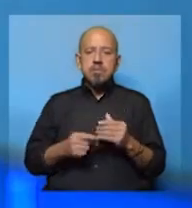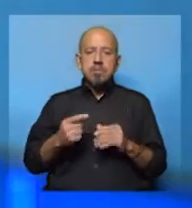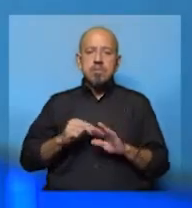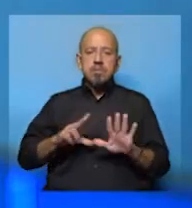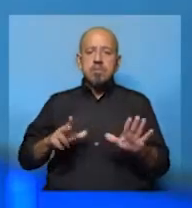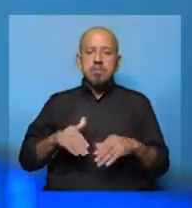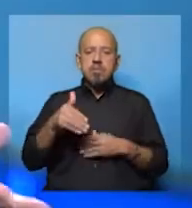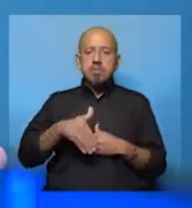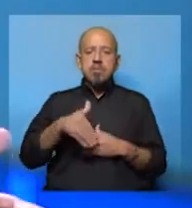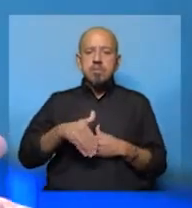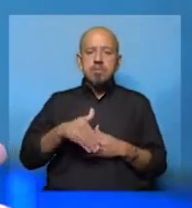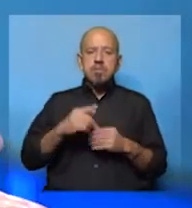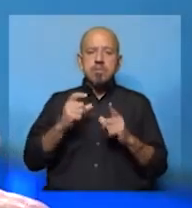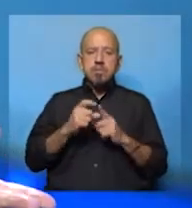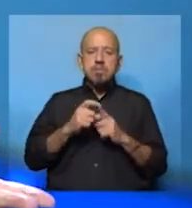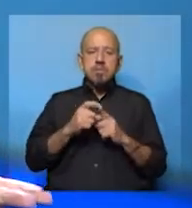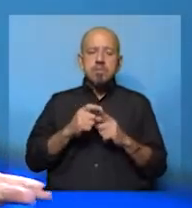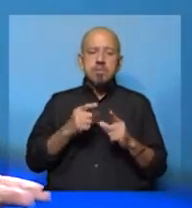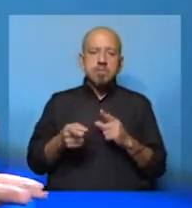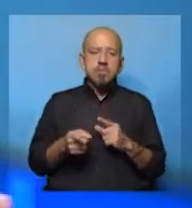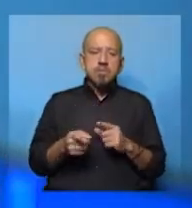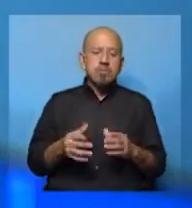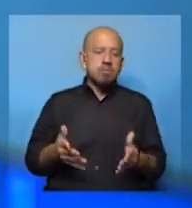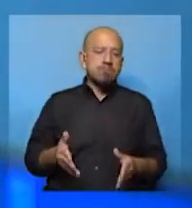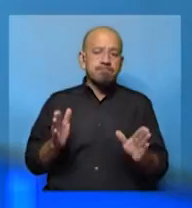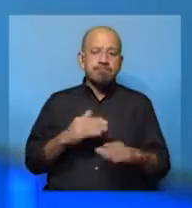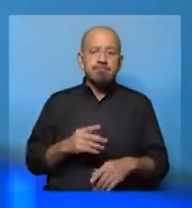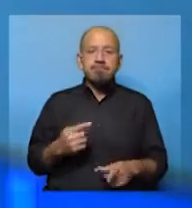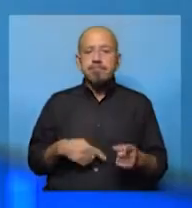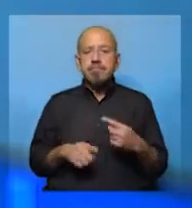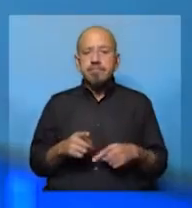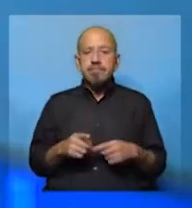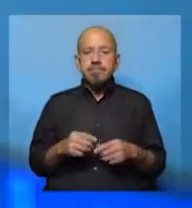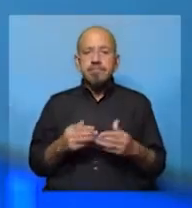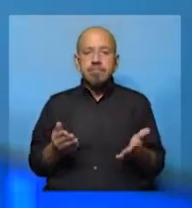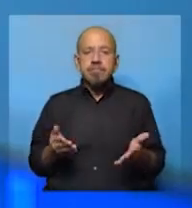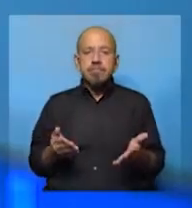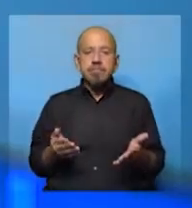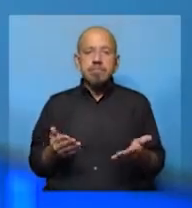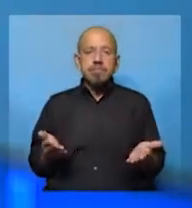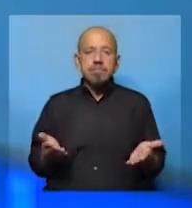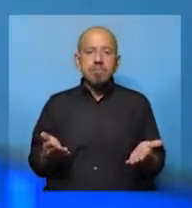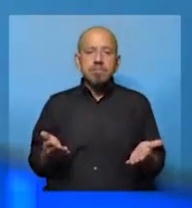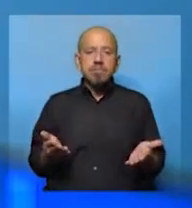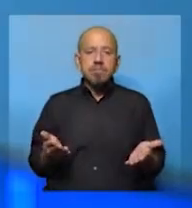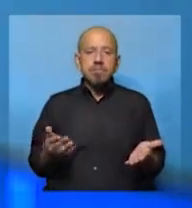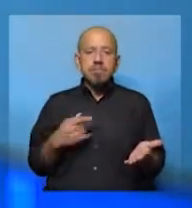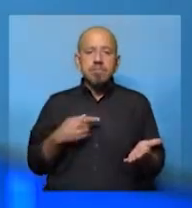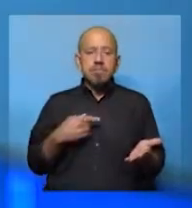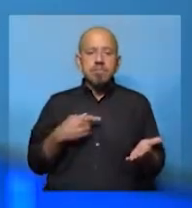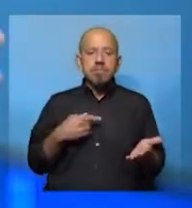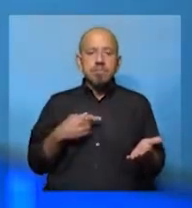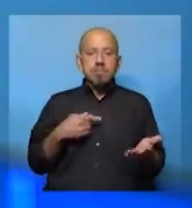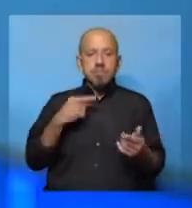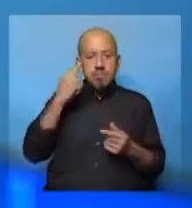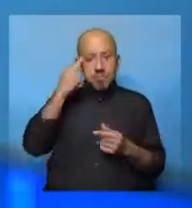millones de dólares y no se podía adjudicar en esas condiciones por lo tanto se declaró de cierto y a Rafael se le ocurrió en el marco de